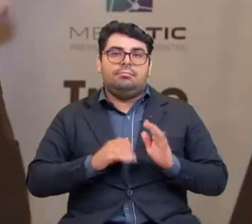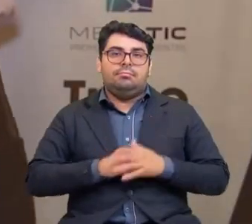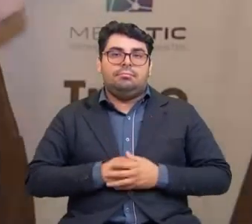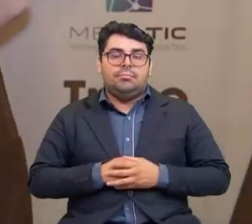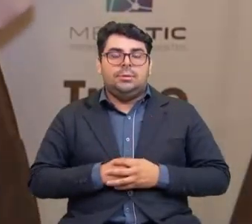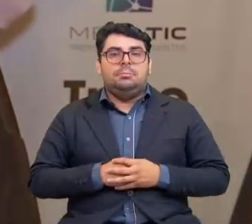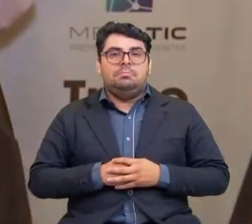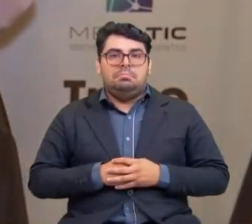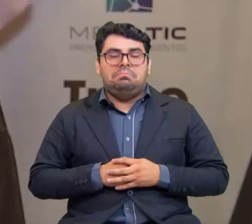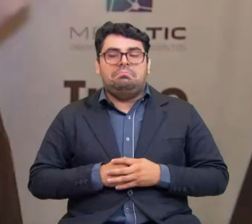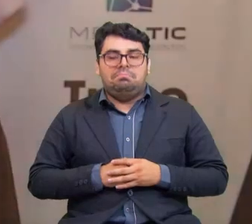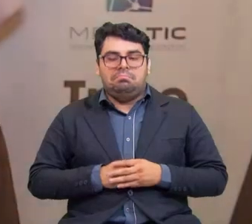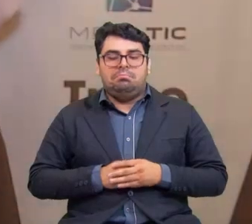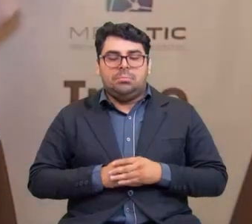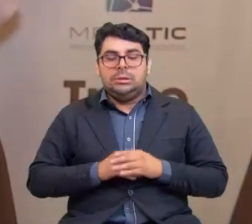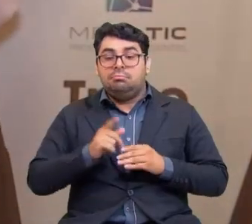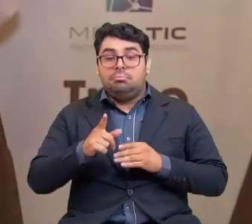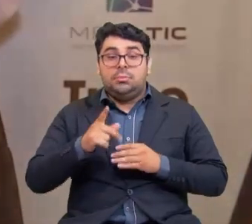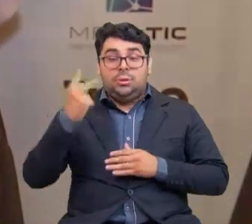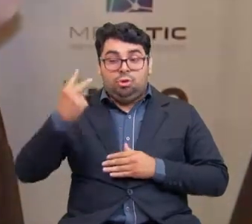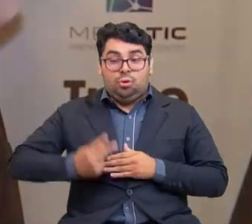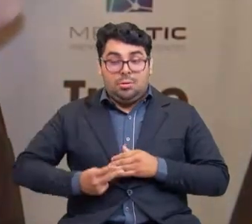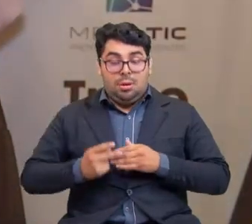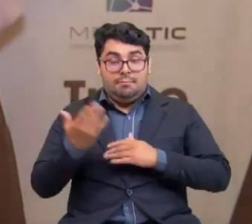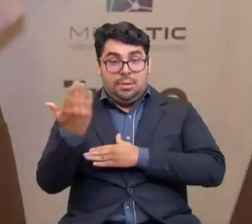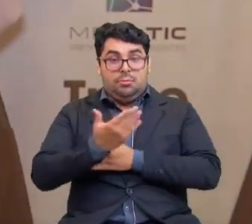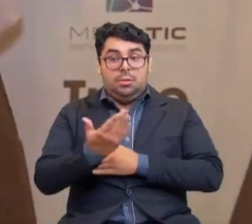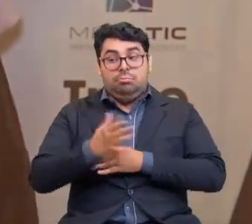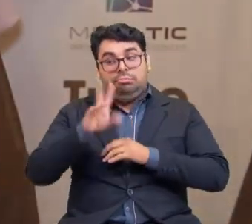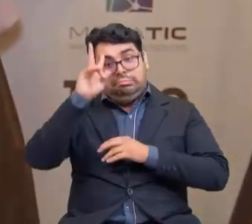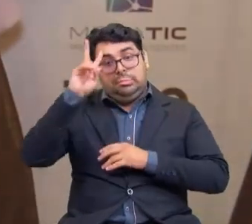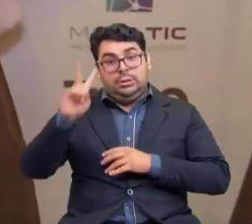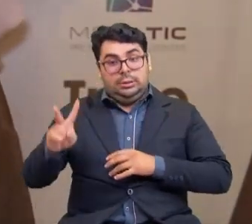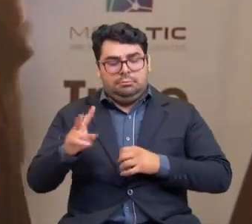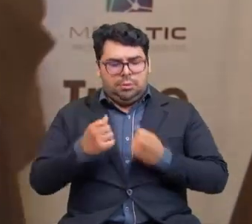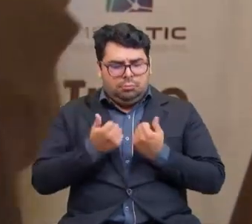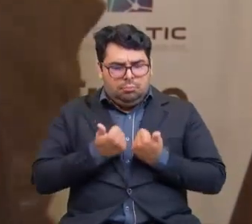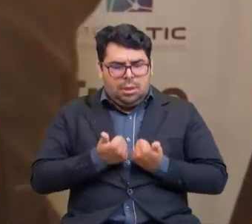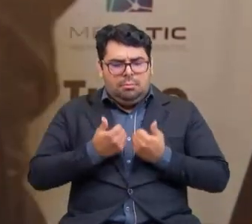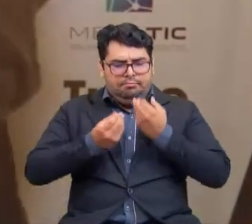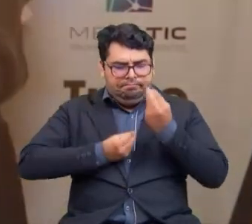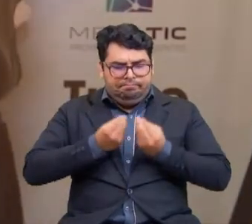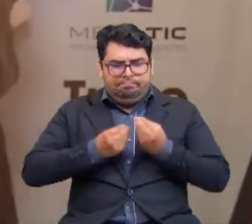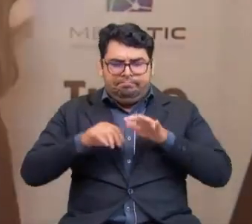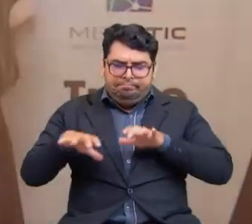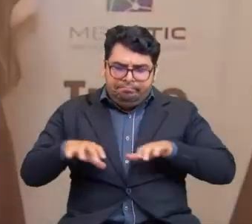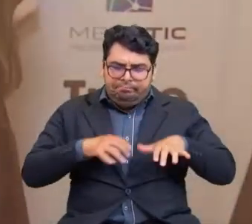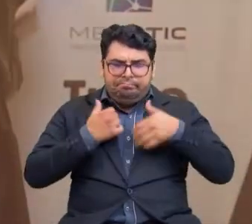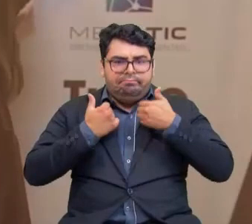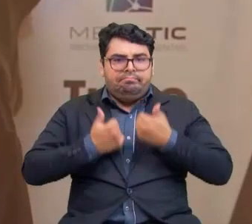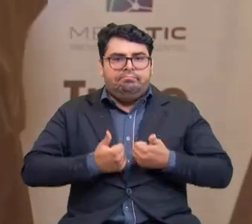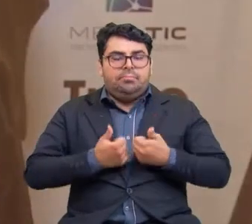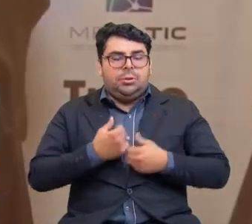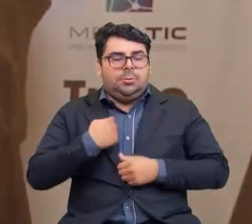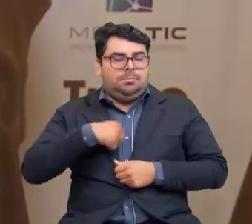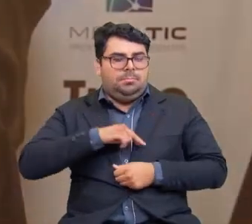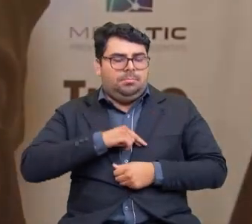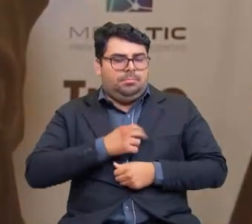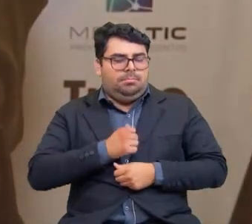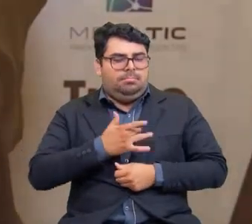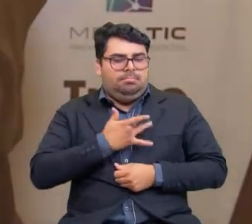muy cuidado. Se hizo con mucho respeto, con mucho amor. Yo sentía y siento todavía una responsabilidad